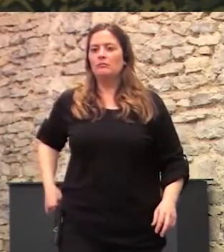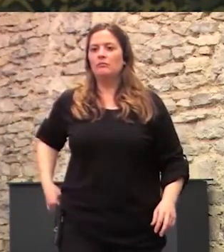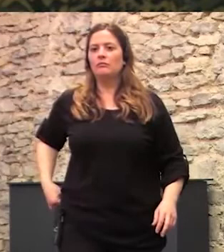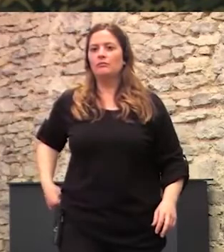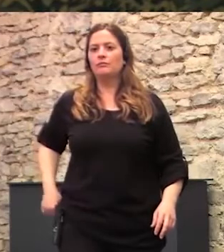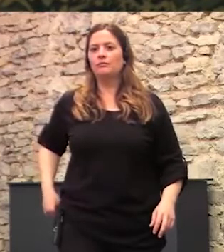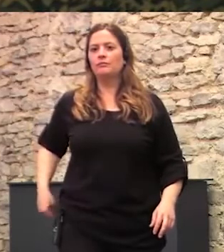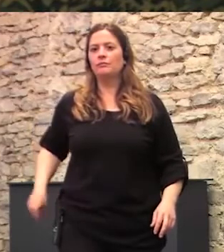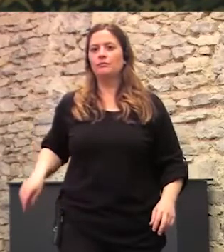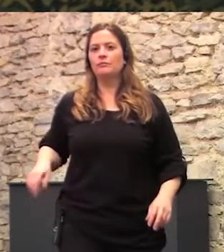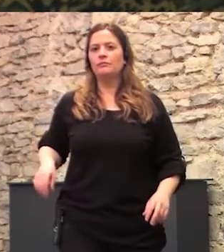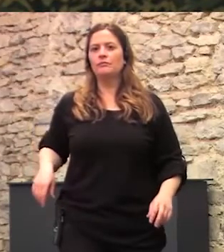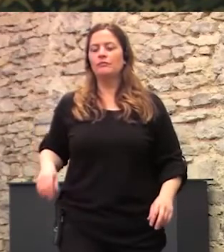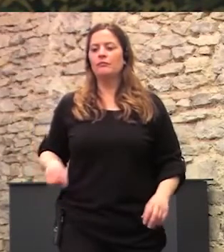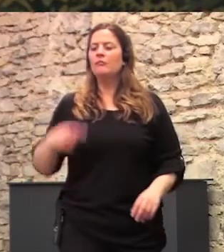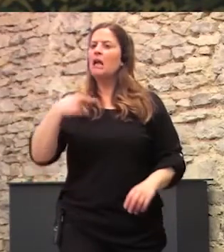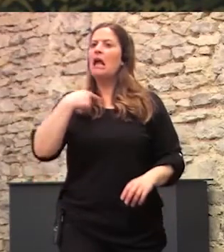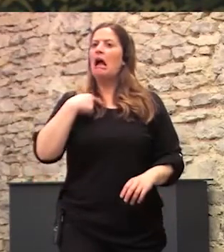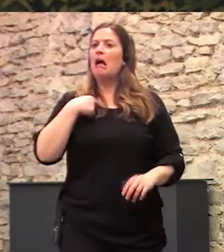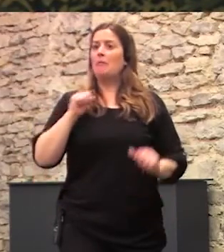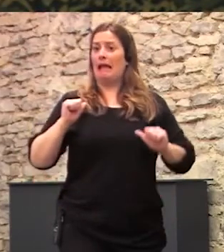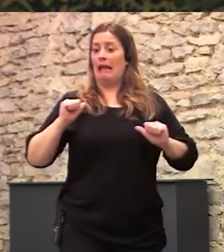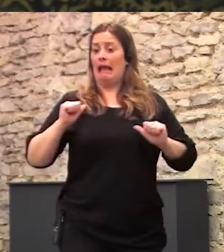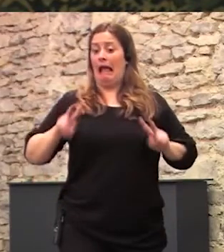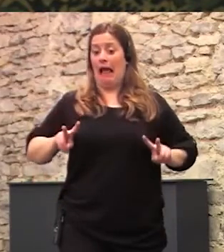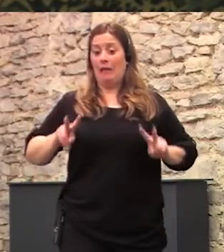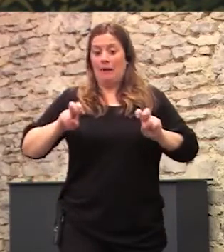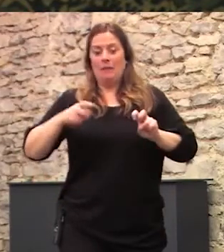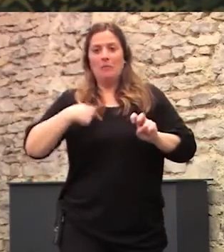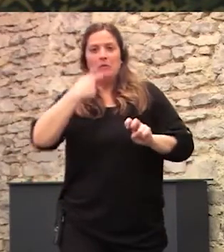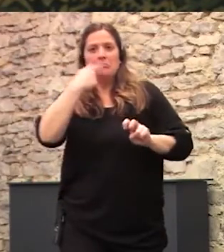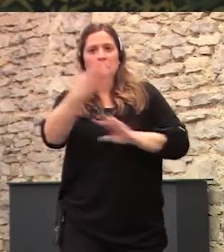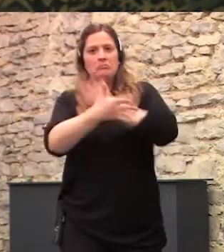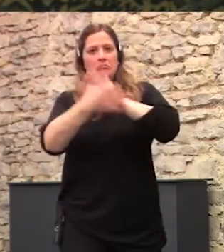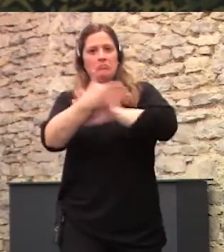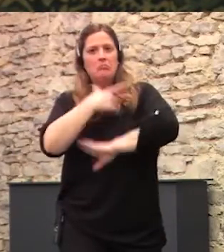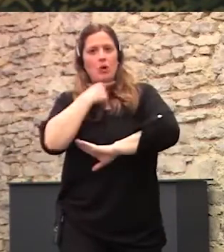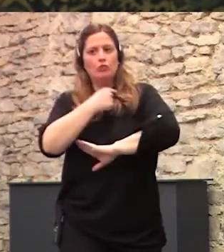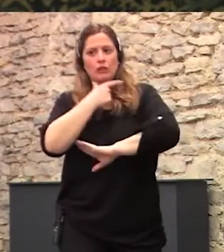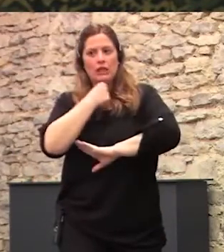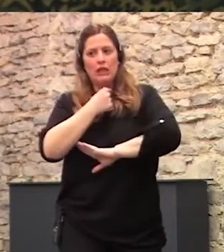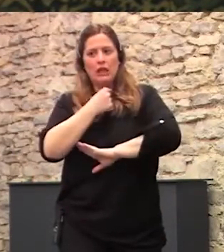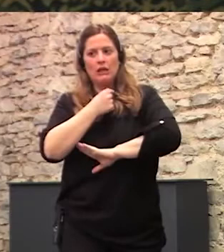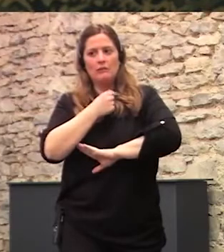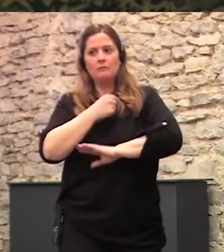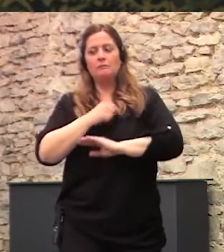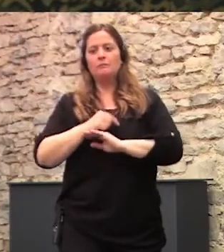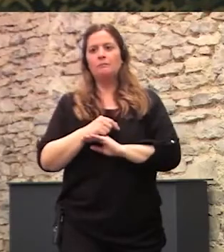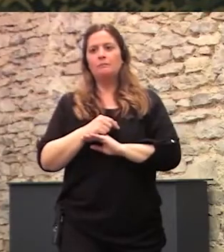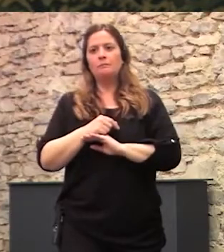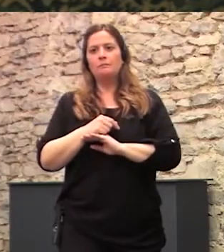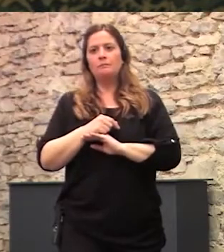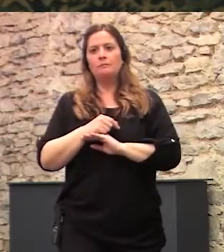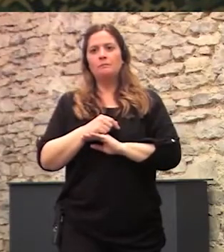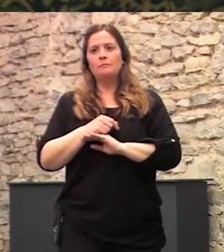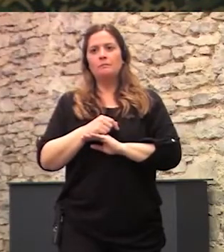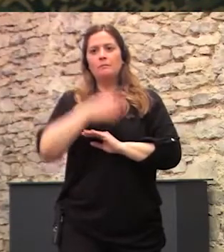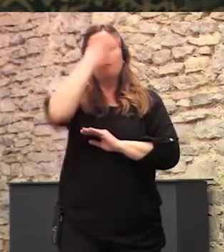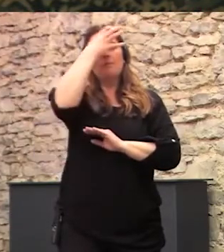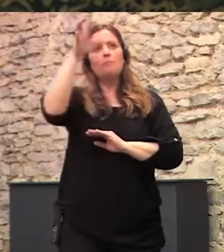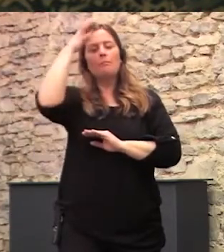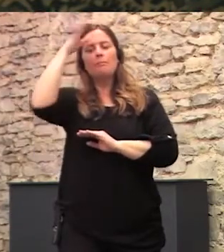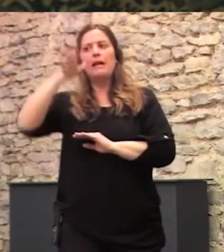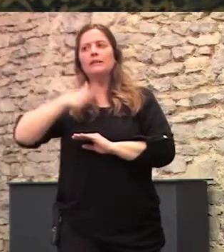lo que me gustaría decir al principio es que, bueno, en nuestros países